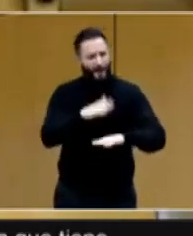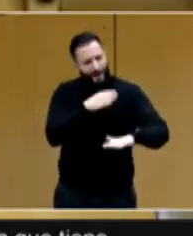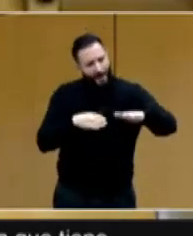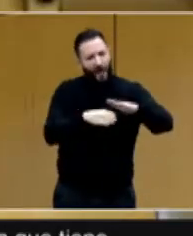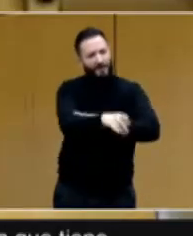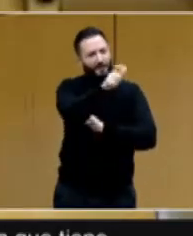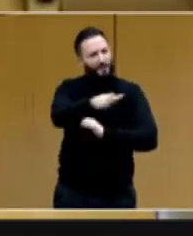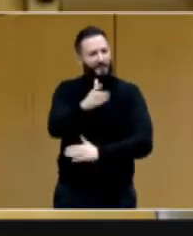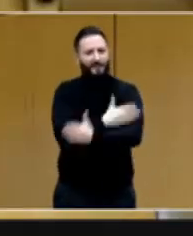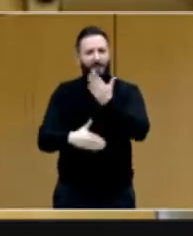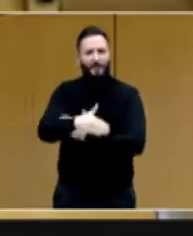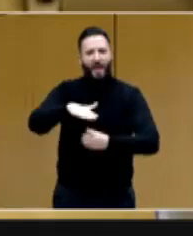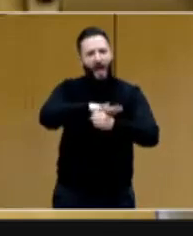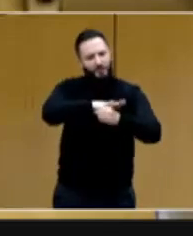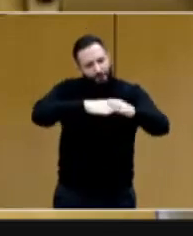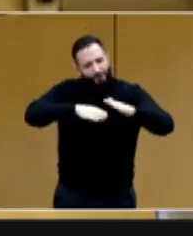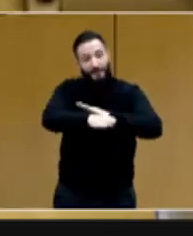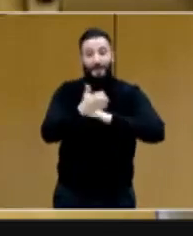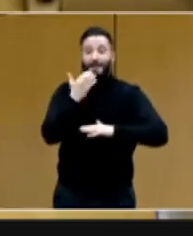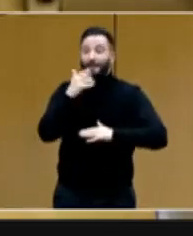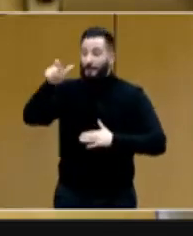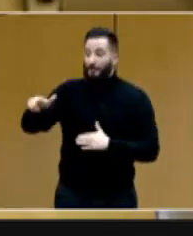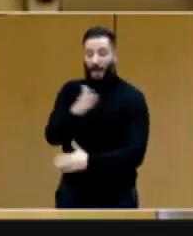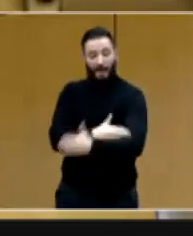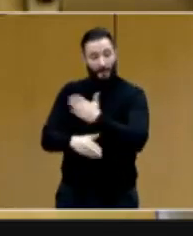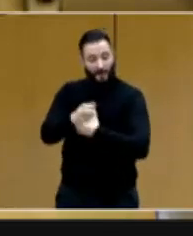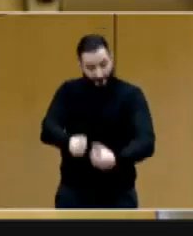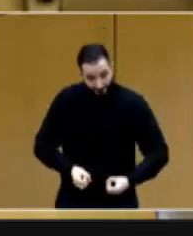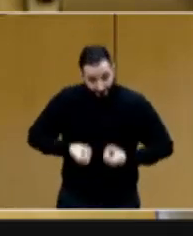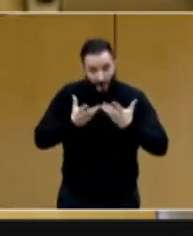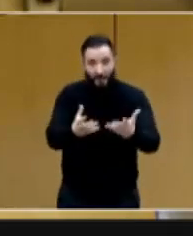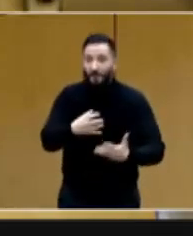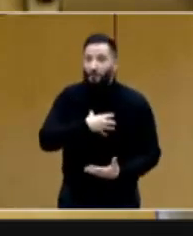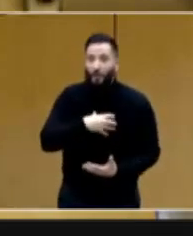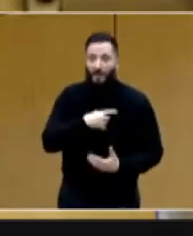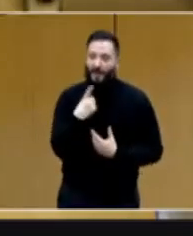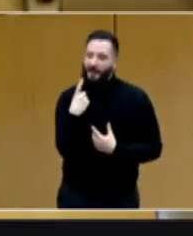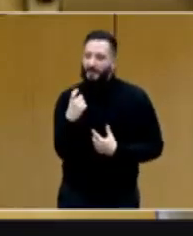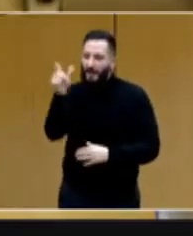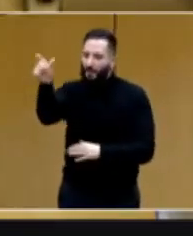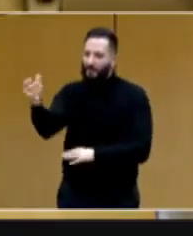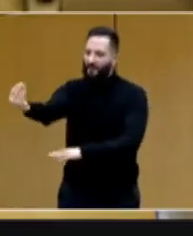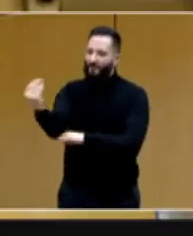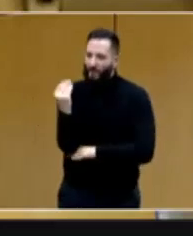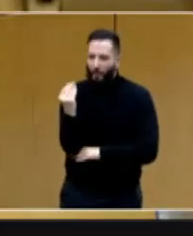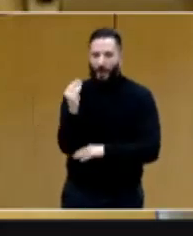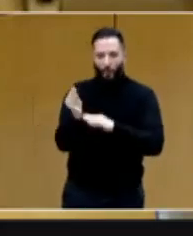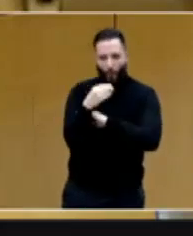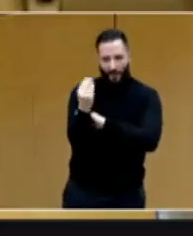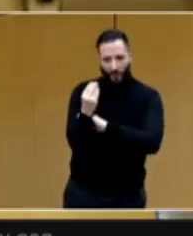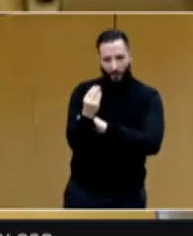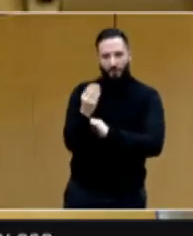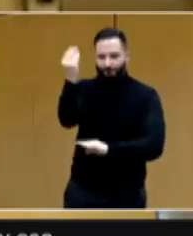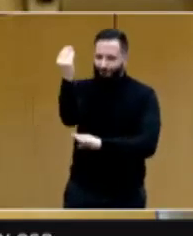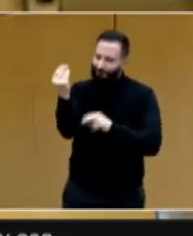las personas con discapacidad y cuando estas no pueden expresar su voluntad de esos y preferencias tiene que reconocer la figura del guardador de hecho me consta que las